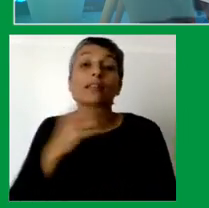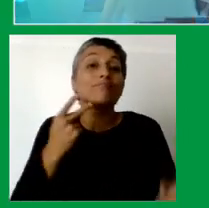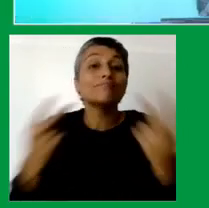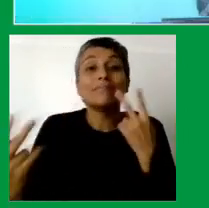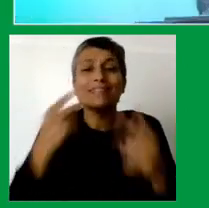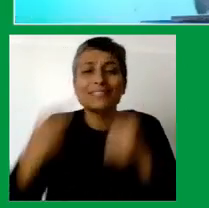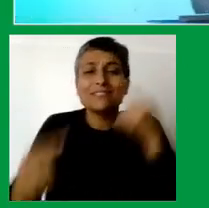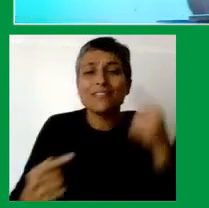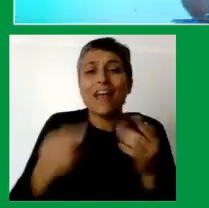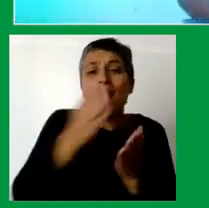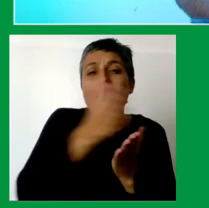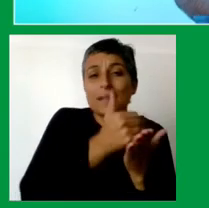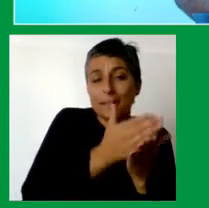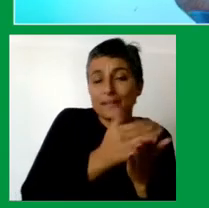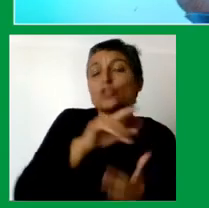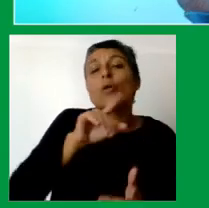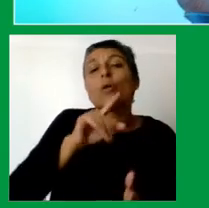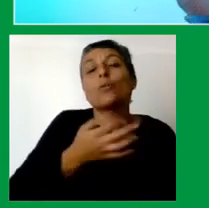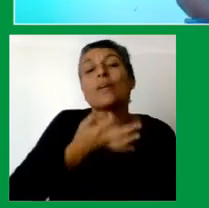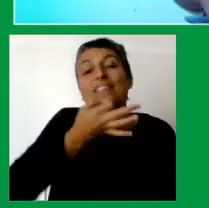lugares, no quiero